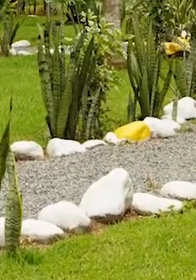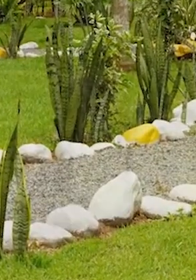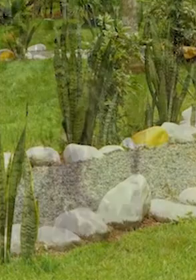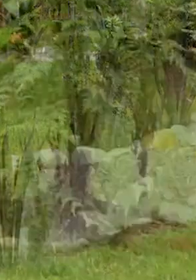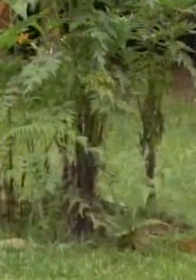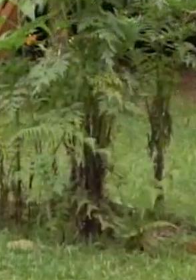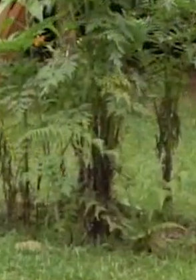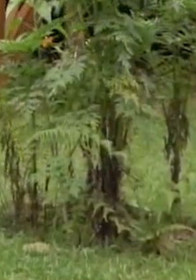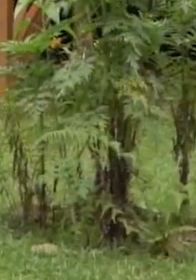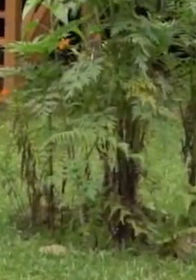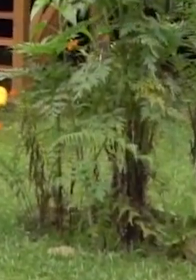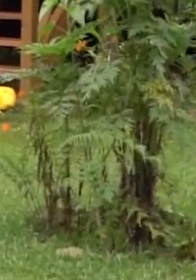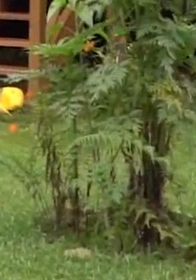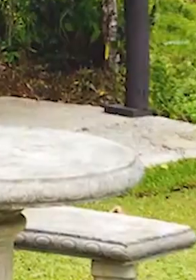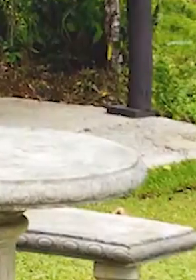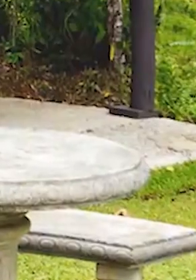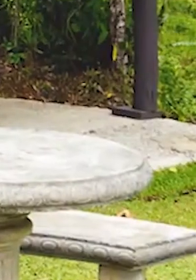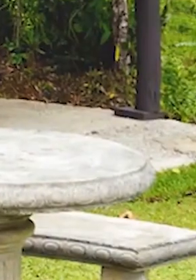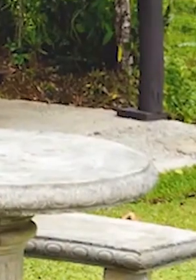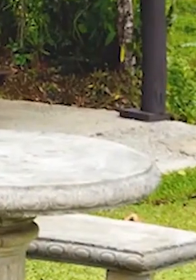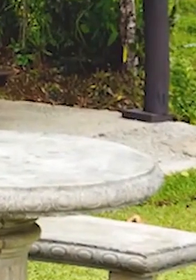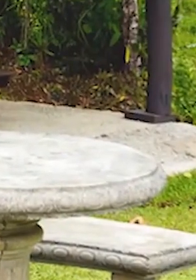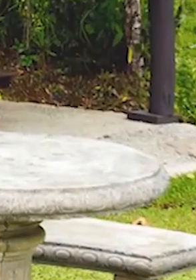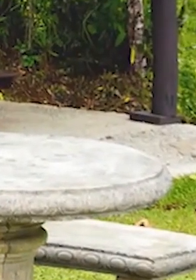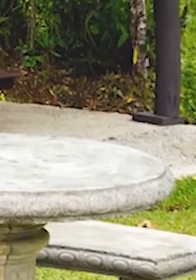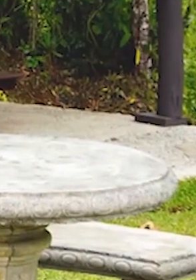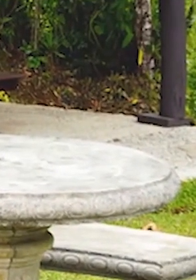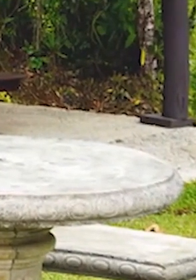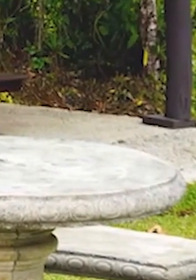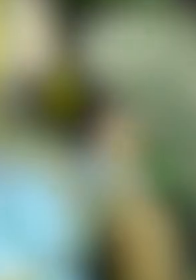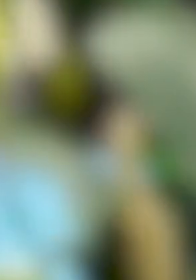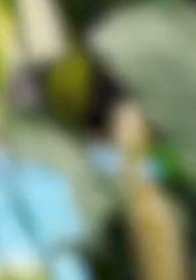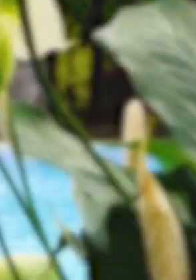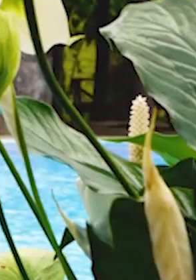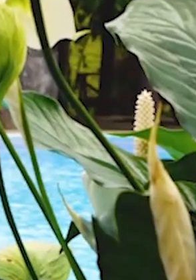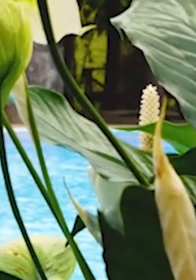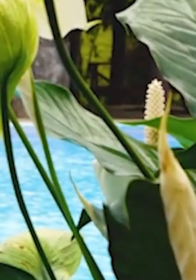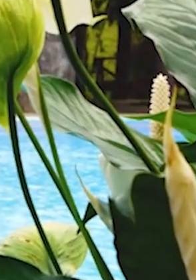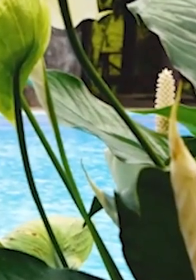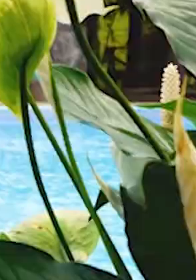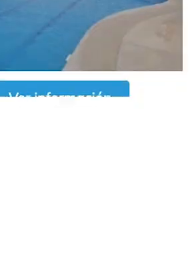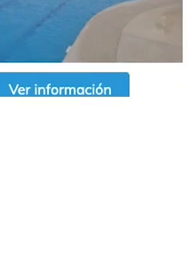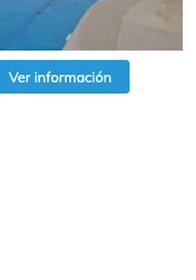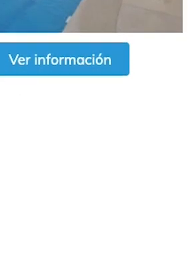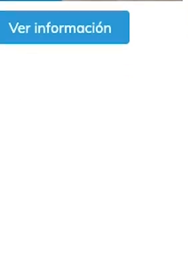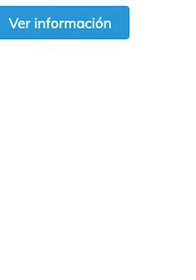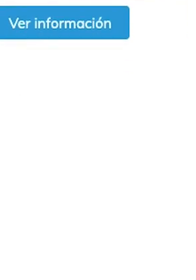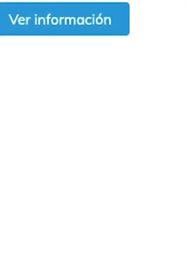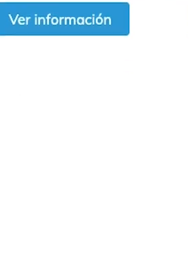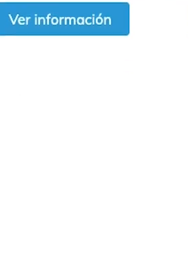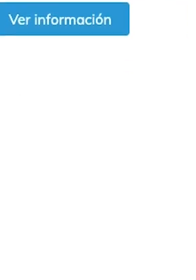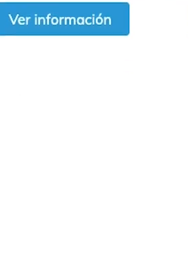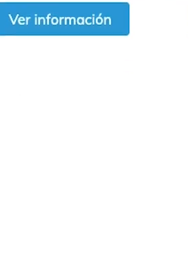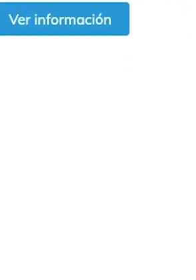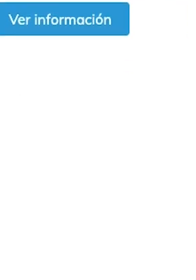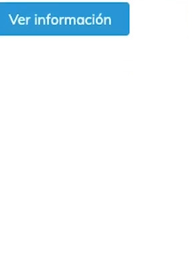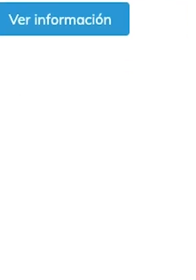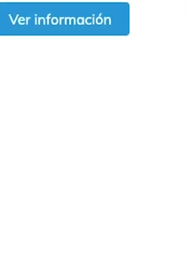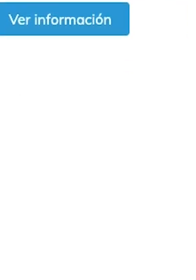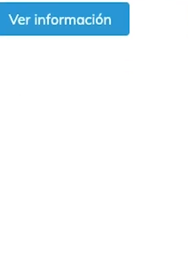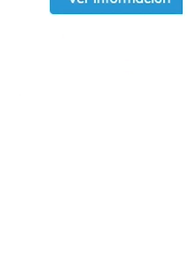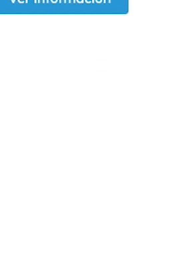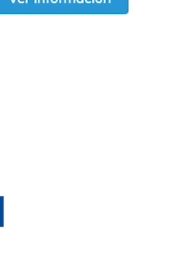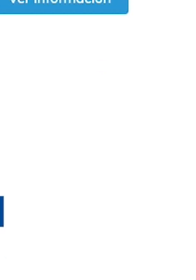Celedón. Les invitamos a conocer más de los centros recreativos y culturales de Colipro visitando el